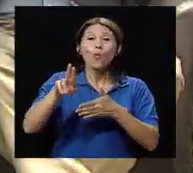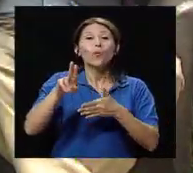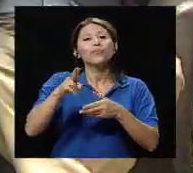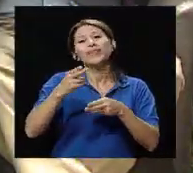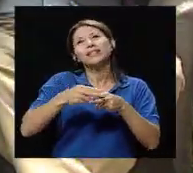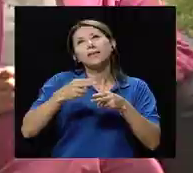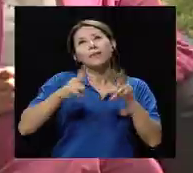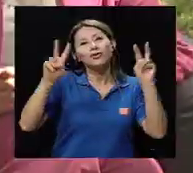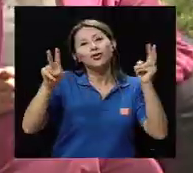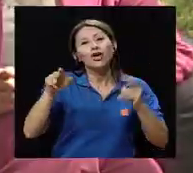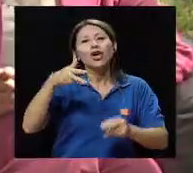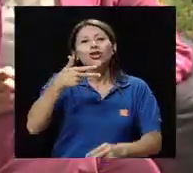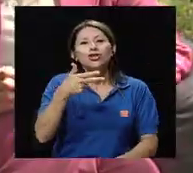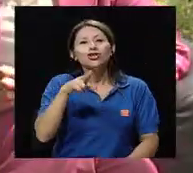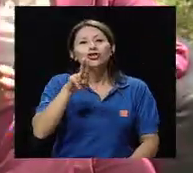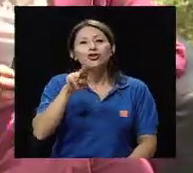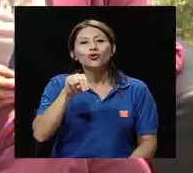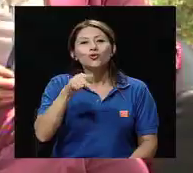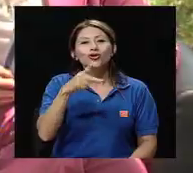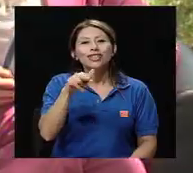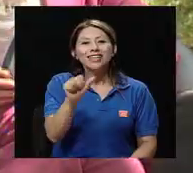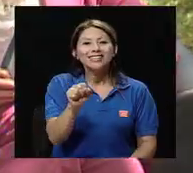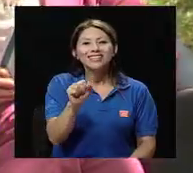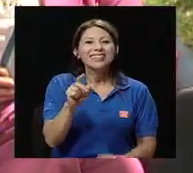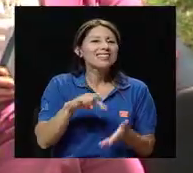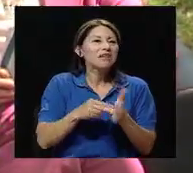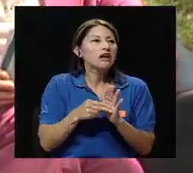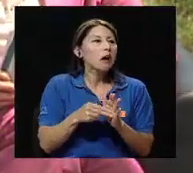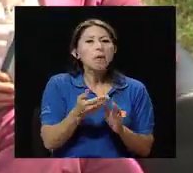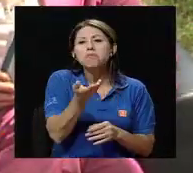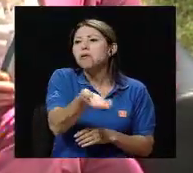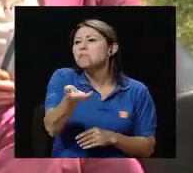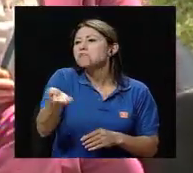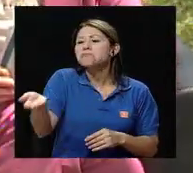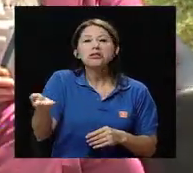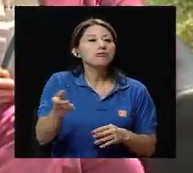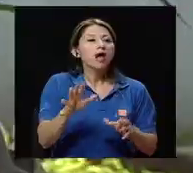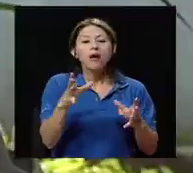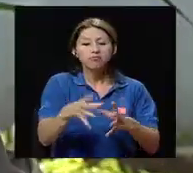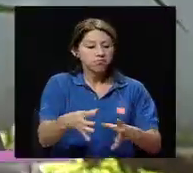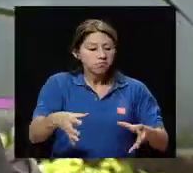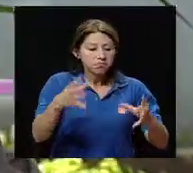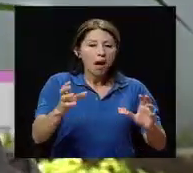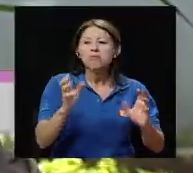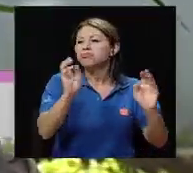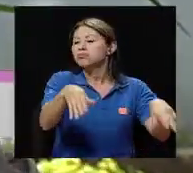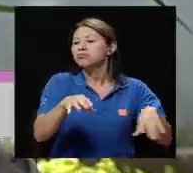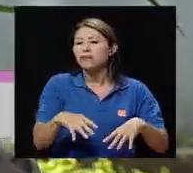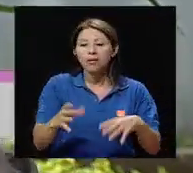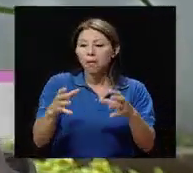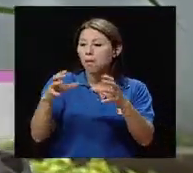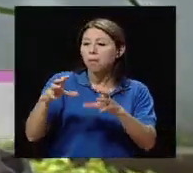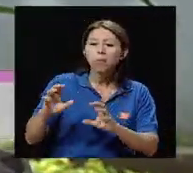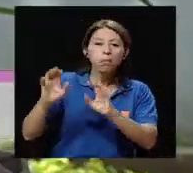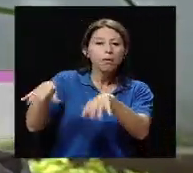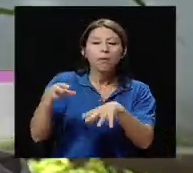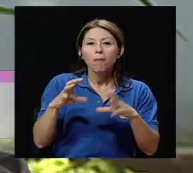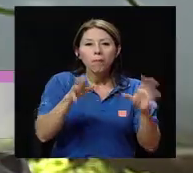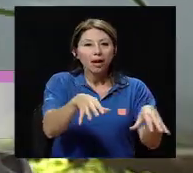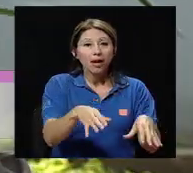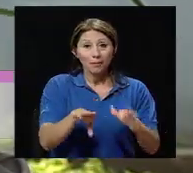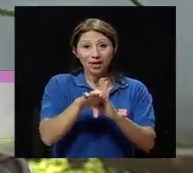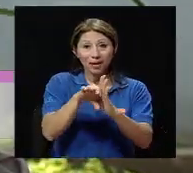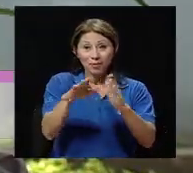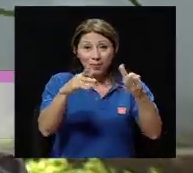tenemos en ocasiones, los chunches. ¿Verdad? Los chunches son el que nos dan ese gran problema, ¿verdad? Entonces tenemos que las personas en sus casas